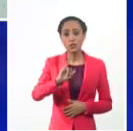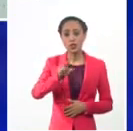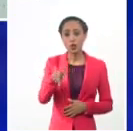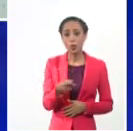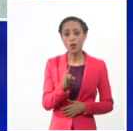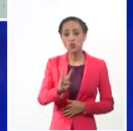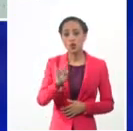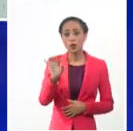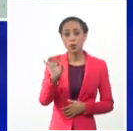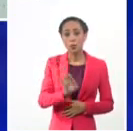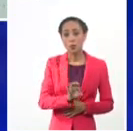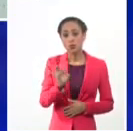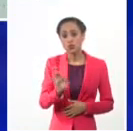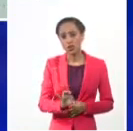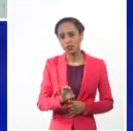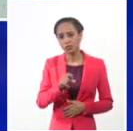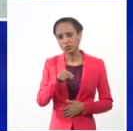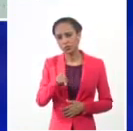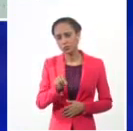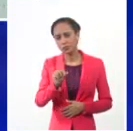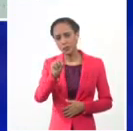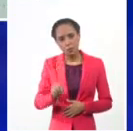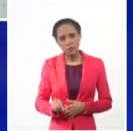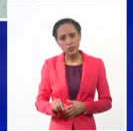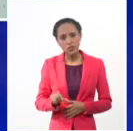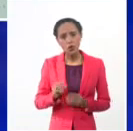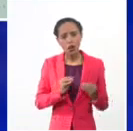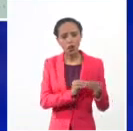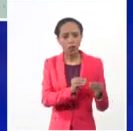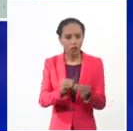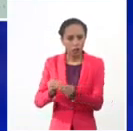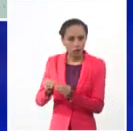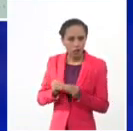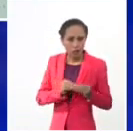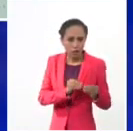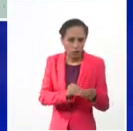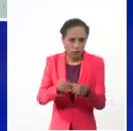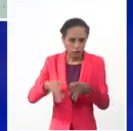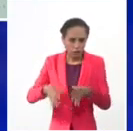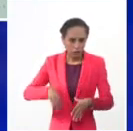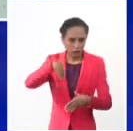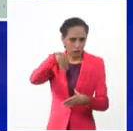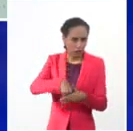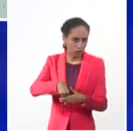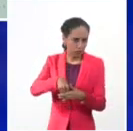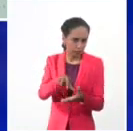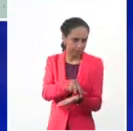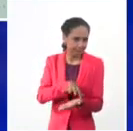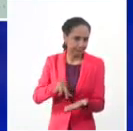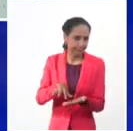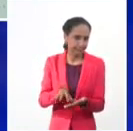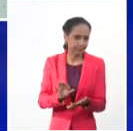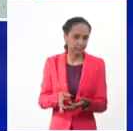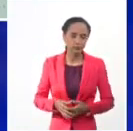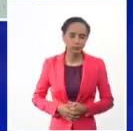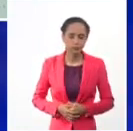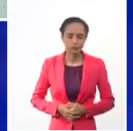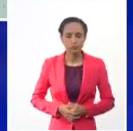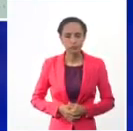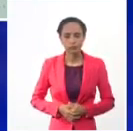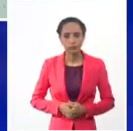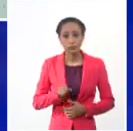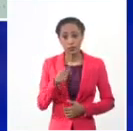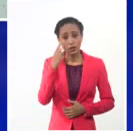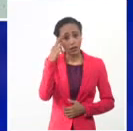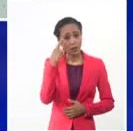96,9% corresponde a la transmisión autóctona de la enfermedad. Acuérdense que este por